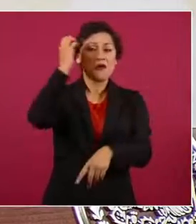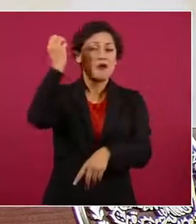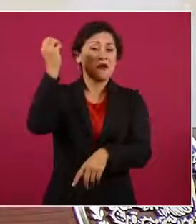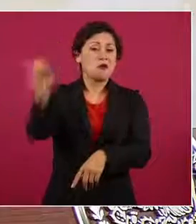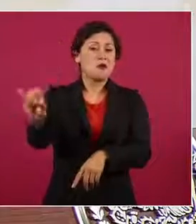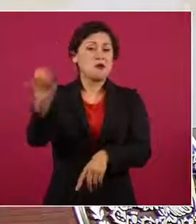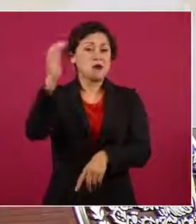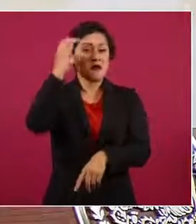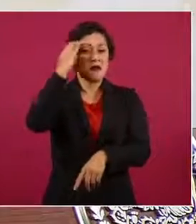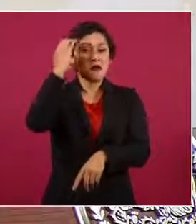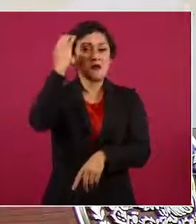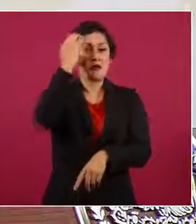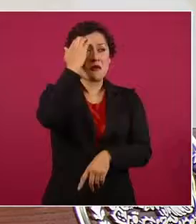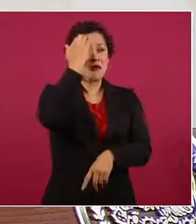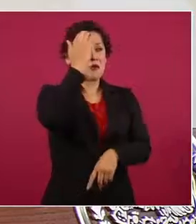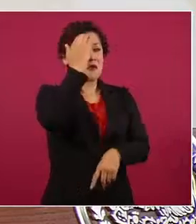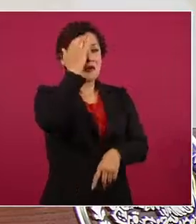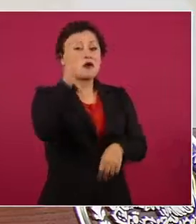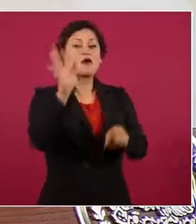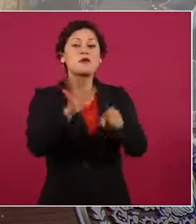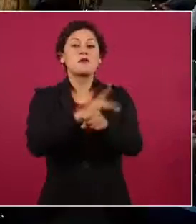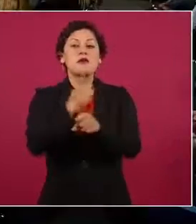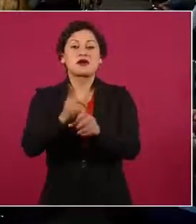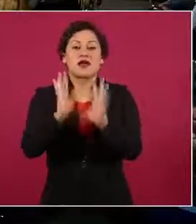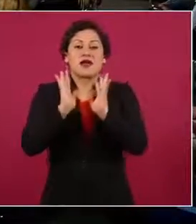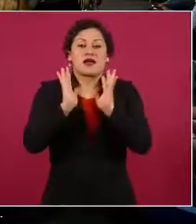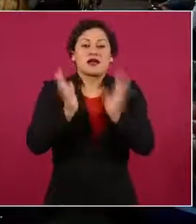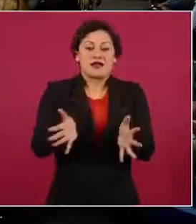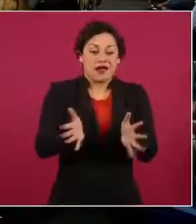por la revolución de las conciencias.